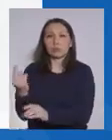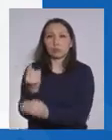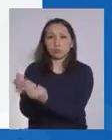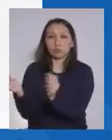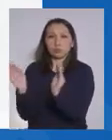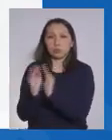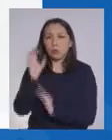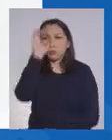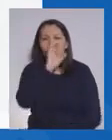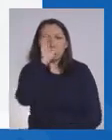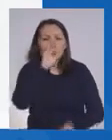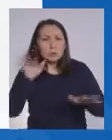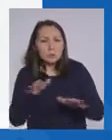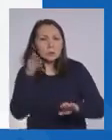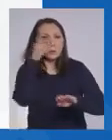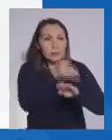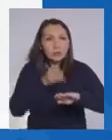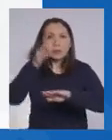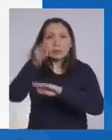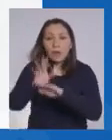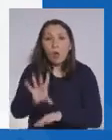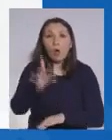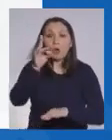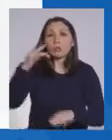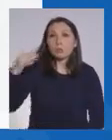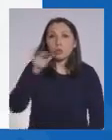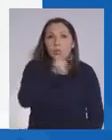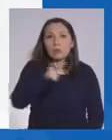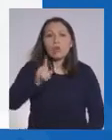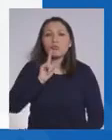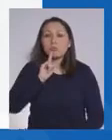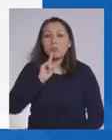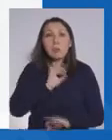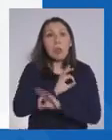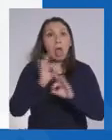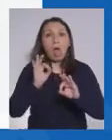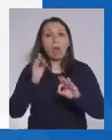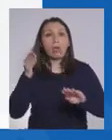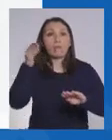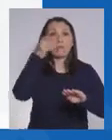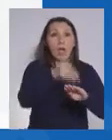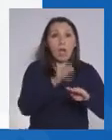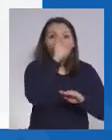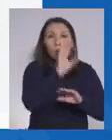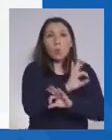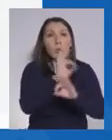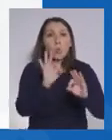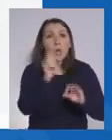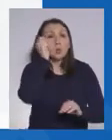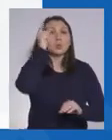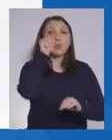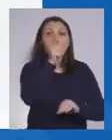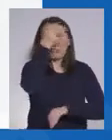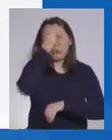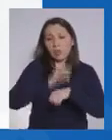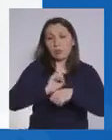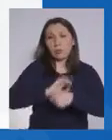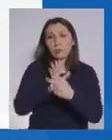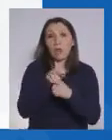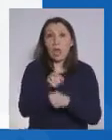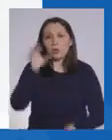búsqueda activa ha permitido encontrar a un número de personas que si no se hubiera salido a buscar nos lo hubiéramos encontrado esta búsqueda